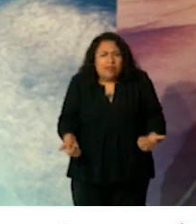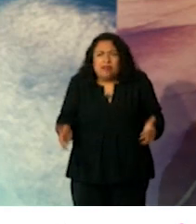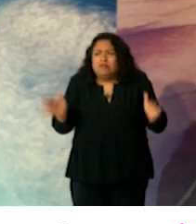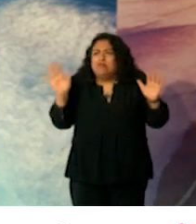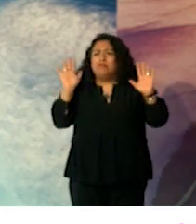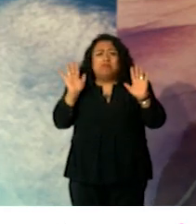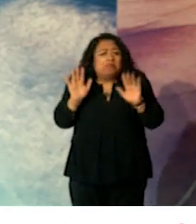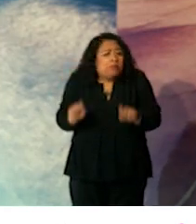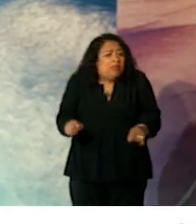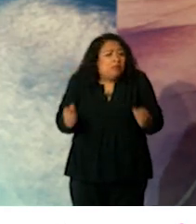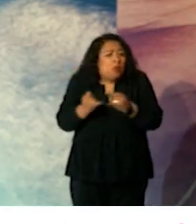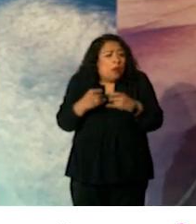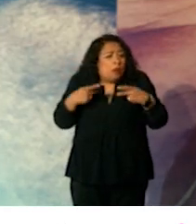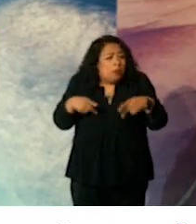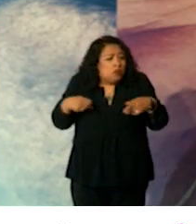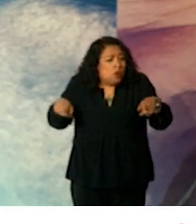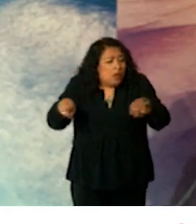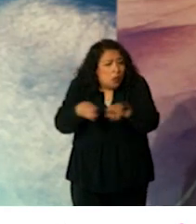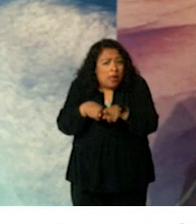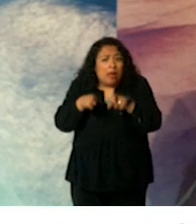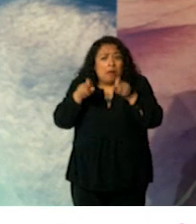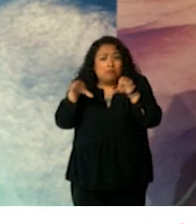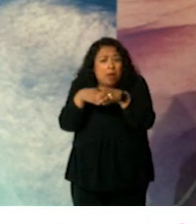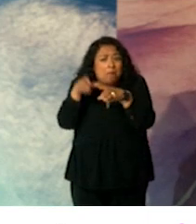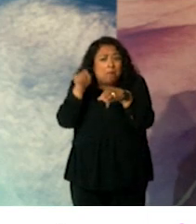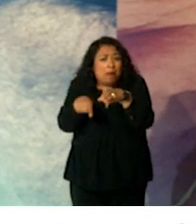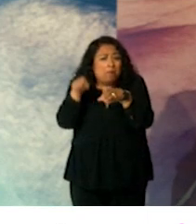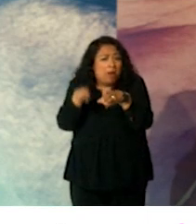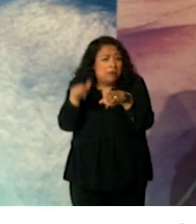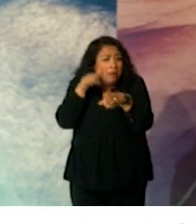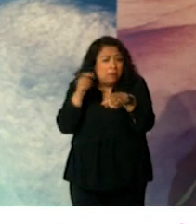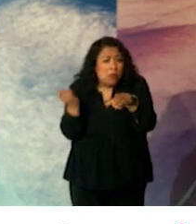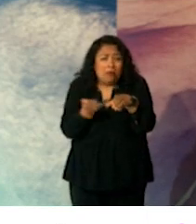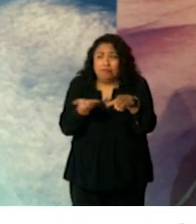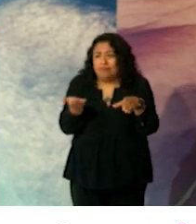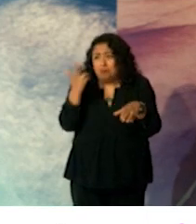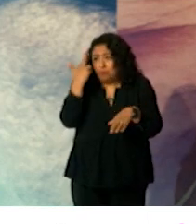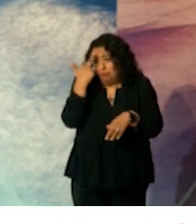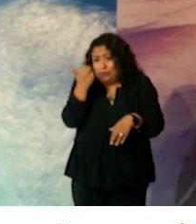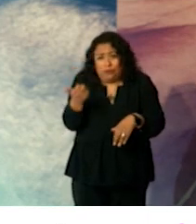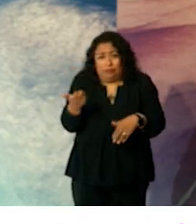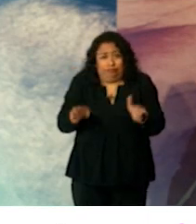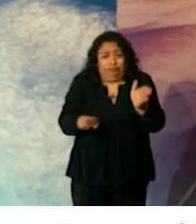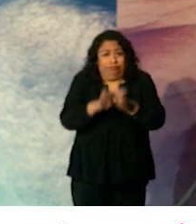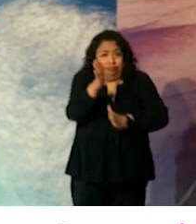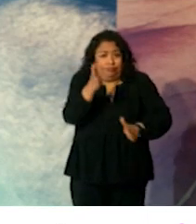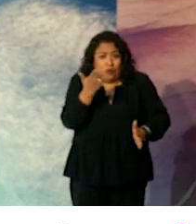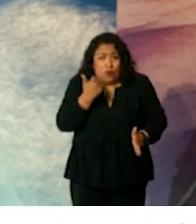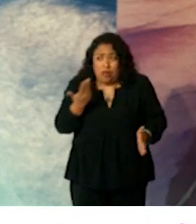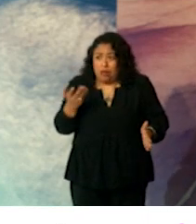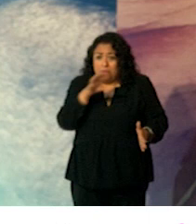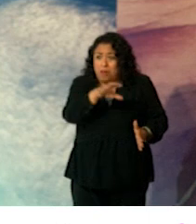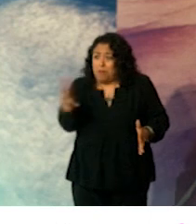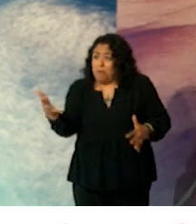si nos mantenemos en las mismas personas, en los mismos núcleos de siempre, pues con razón no crecemos, con razón no podemos